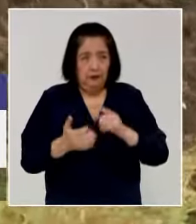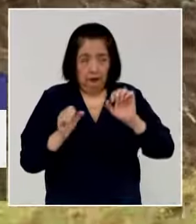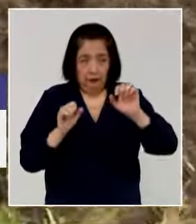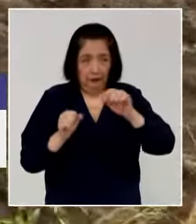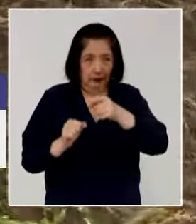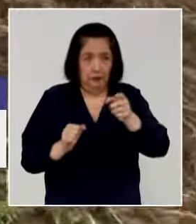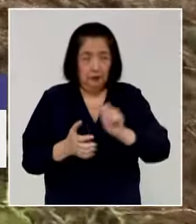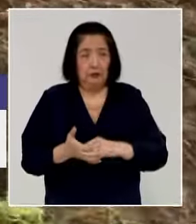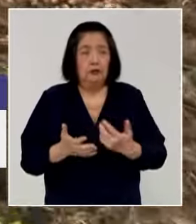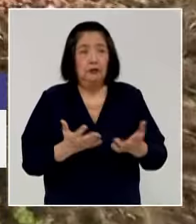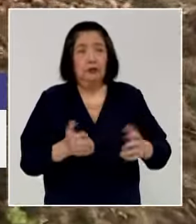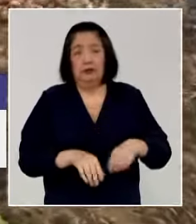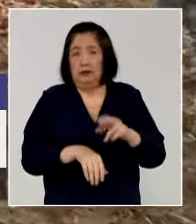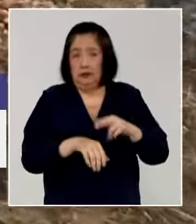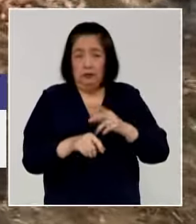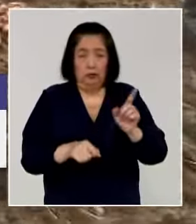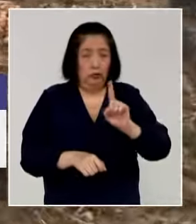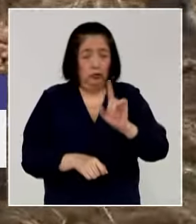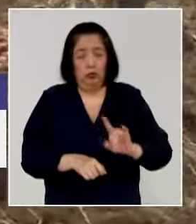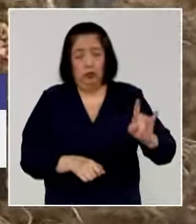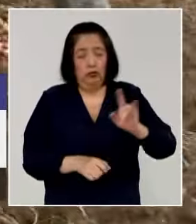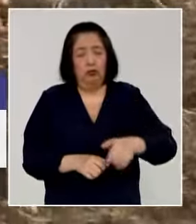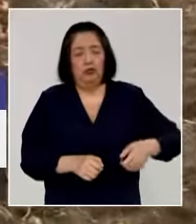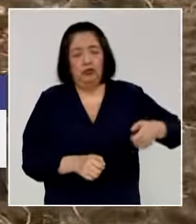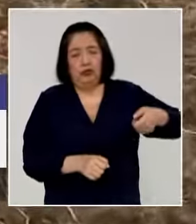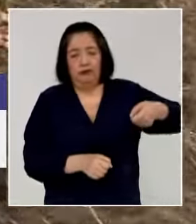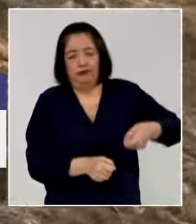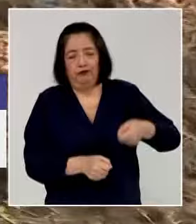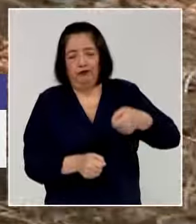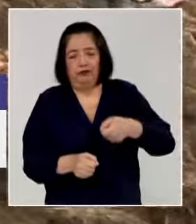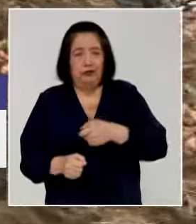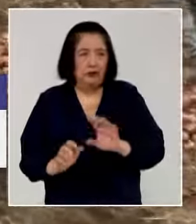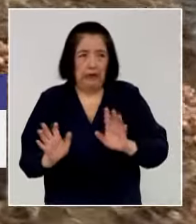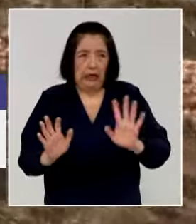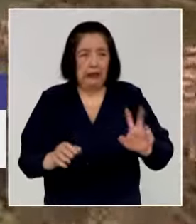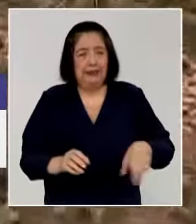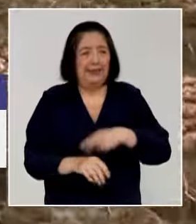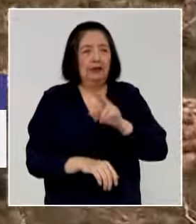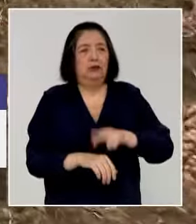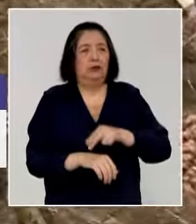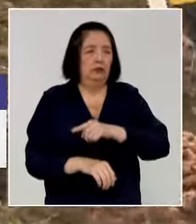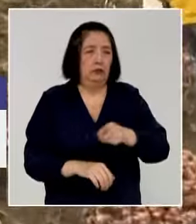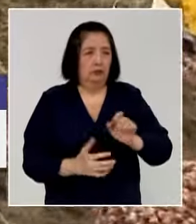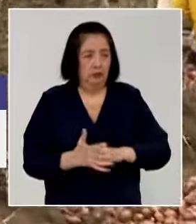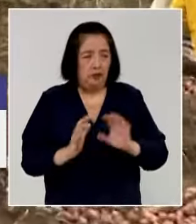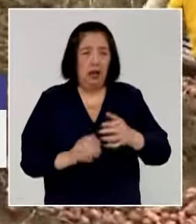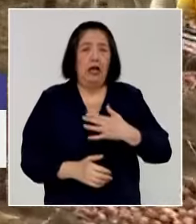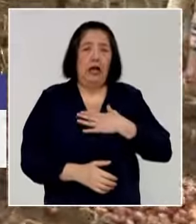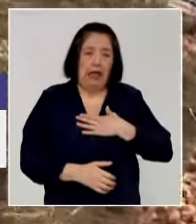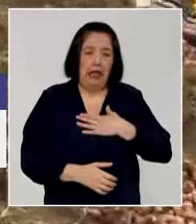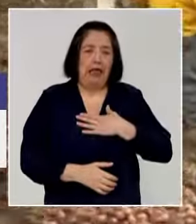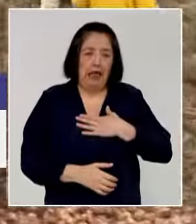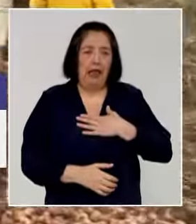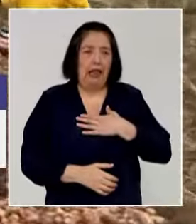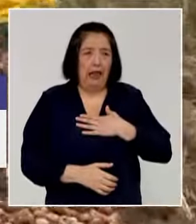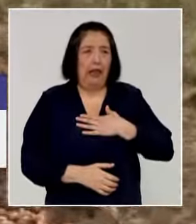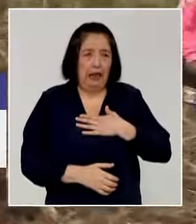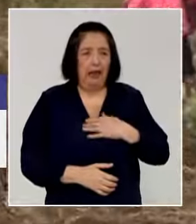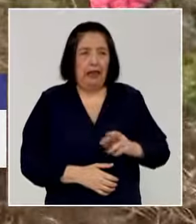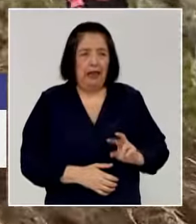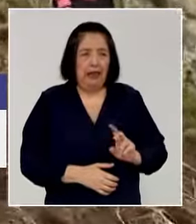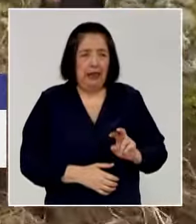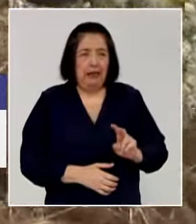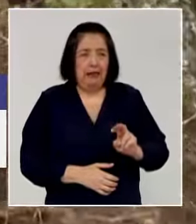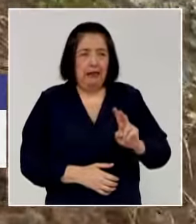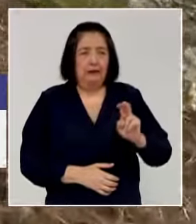decía, ecológicos, no usan nada de fertilizantes, todo acá es natural. Seguimos un poco agitados, estamos a los 3.800 metros sobre el